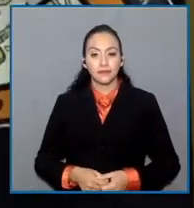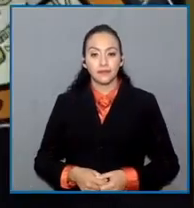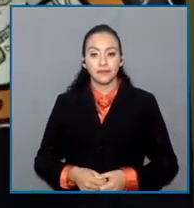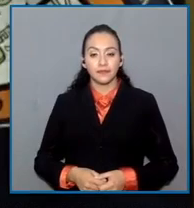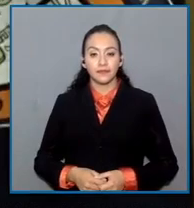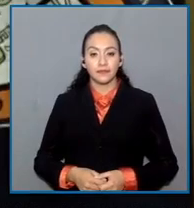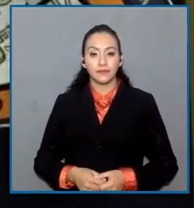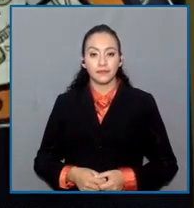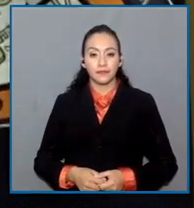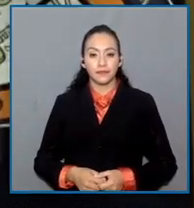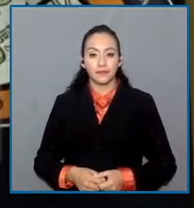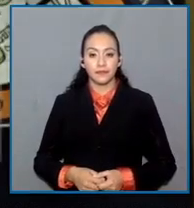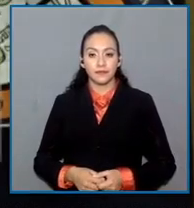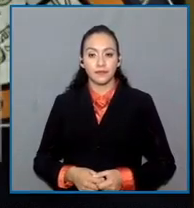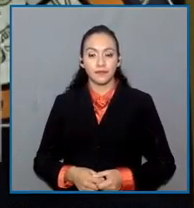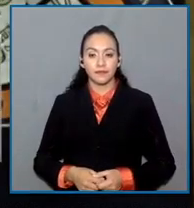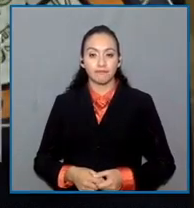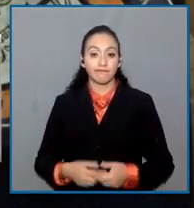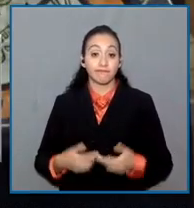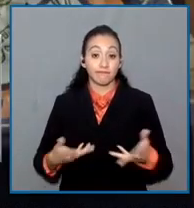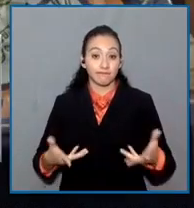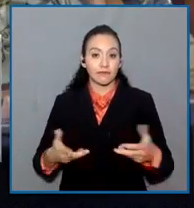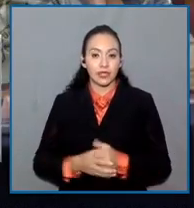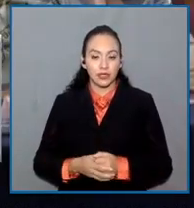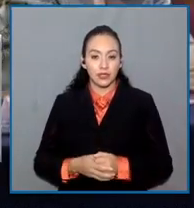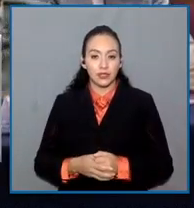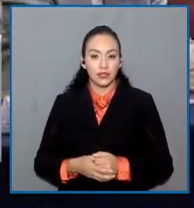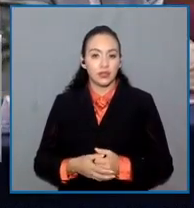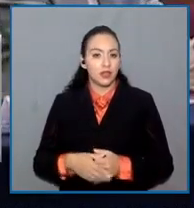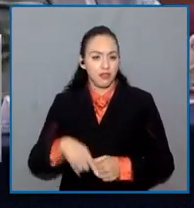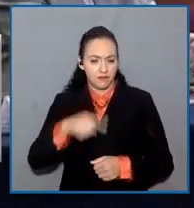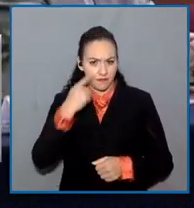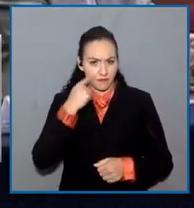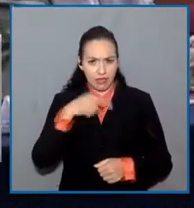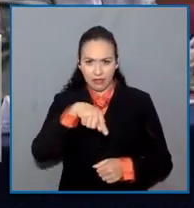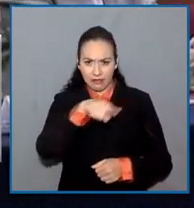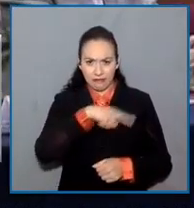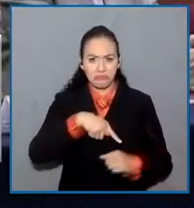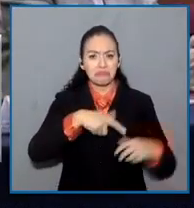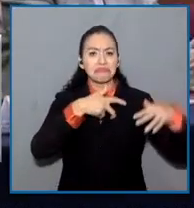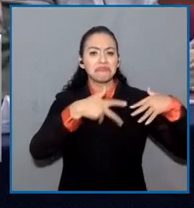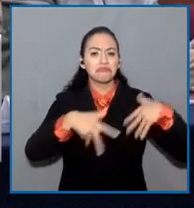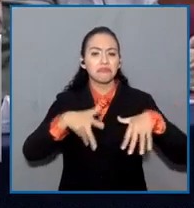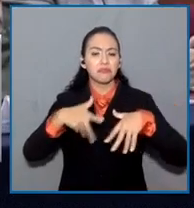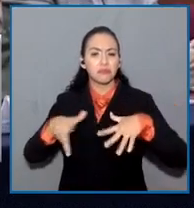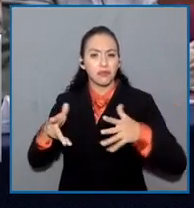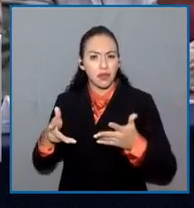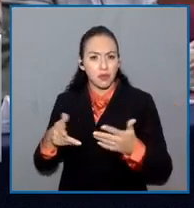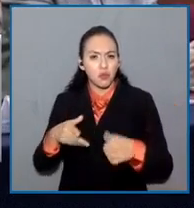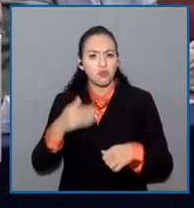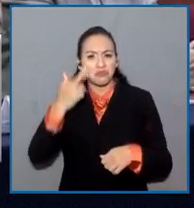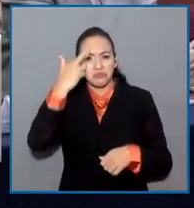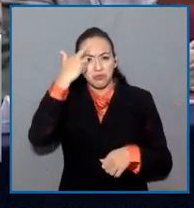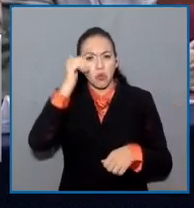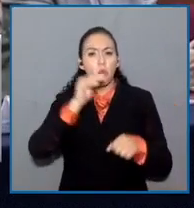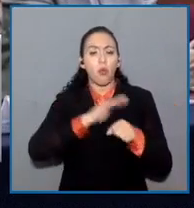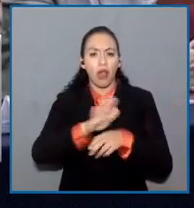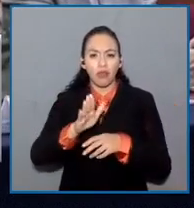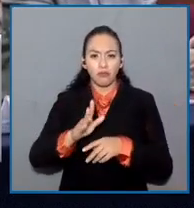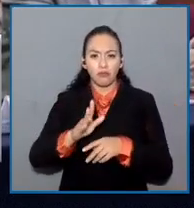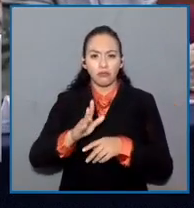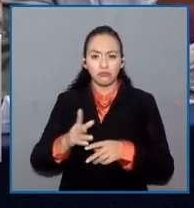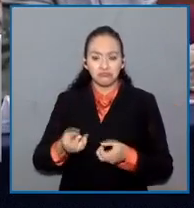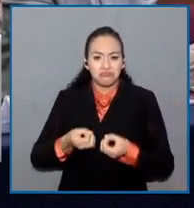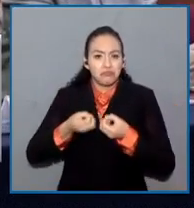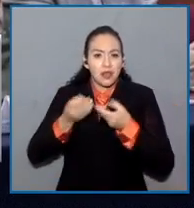Cuando se trata así a las personas que además han dedicado su vida